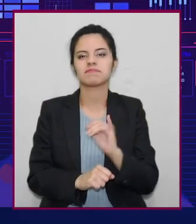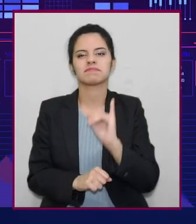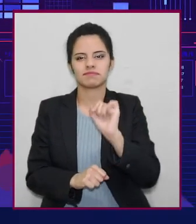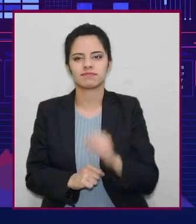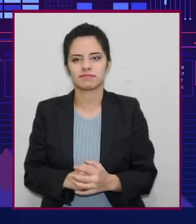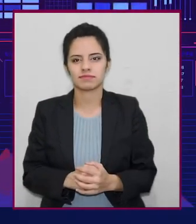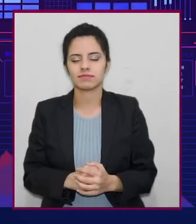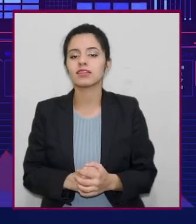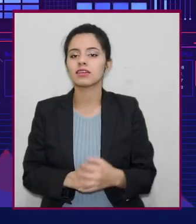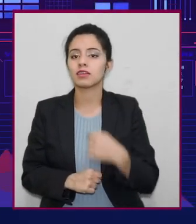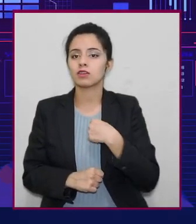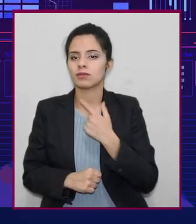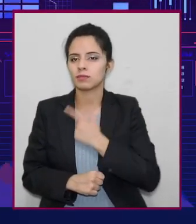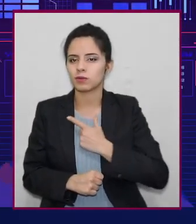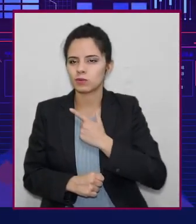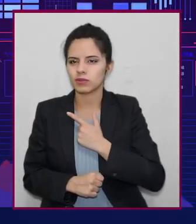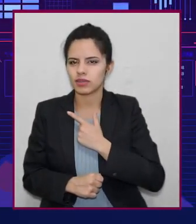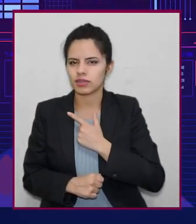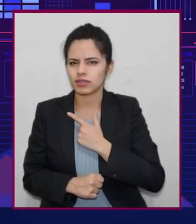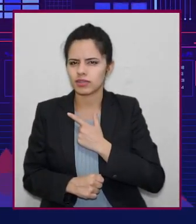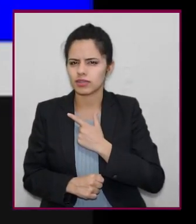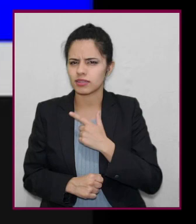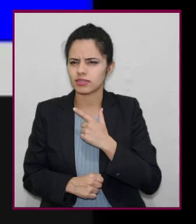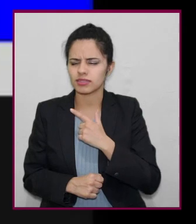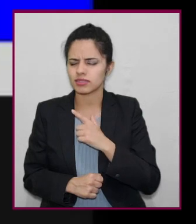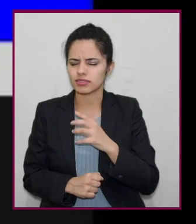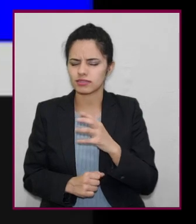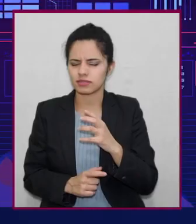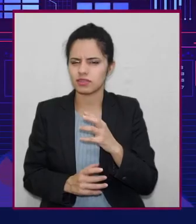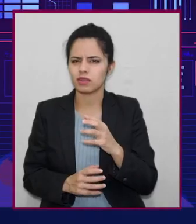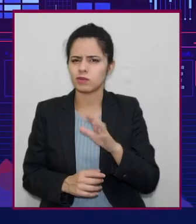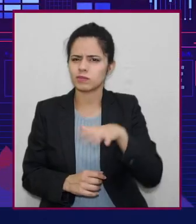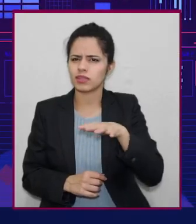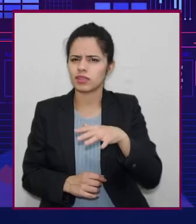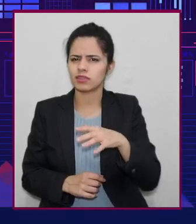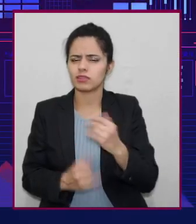Ay, oye, pero también me gustaría